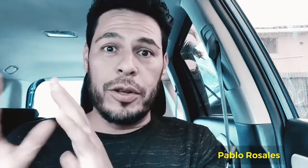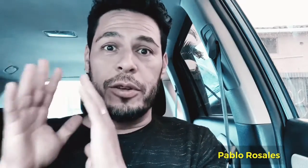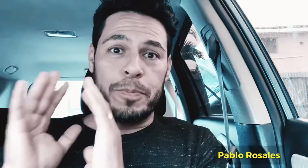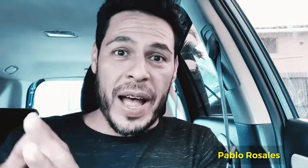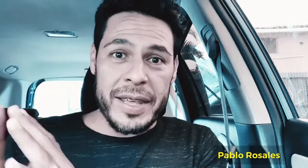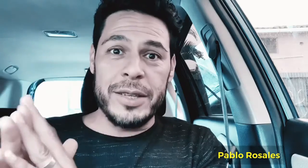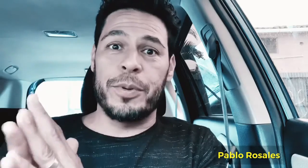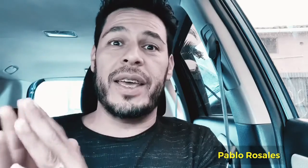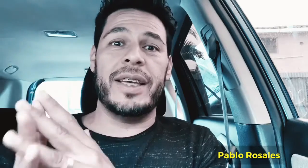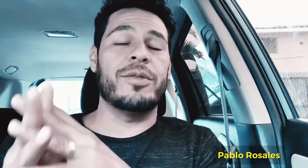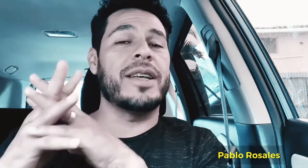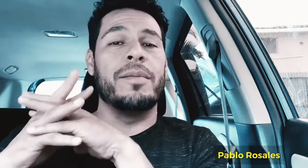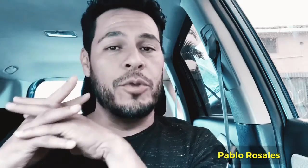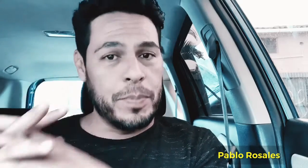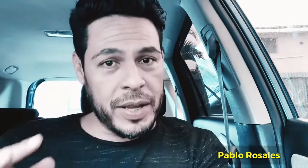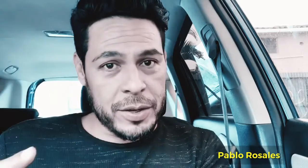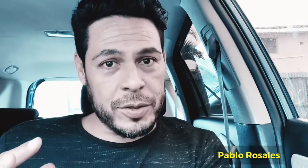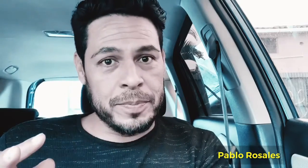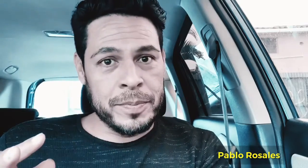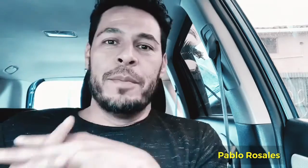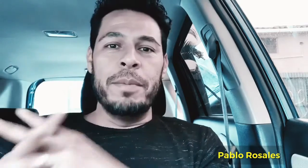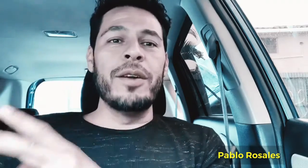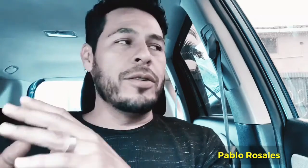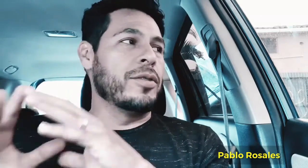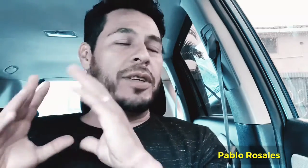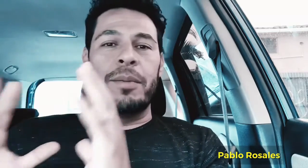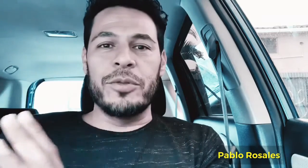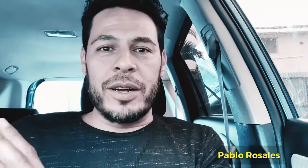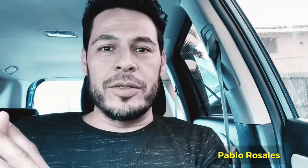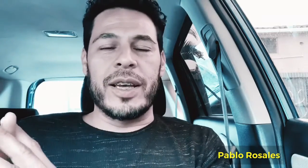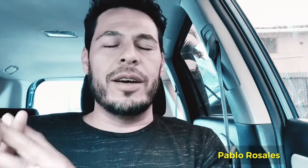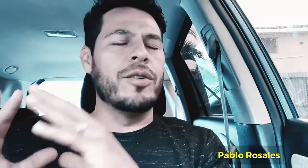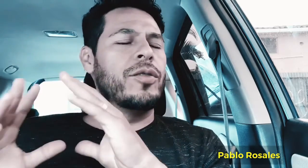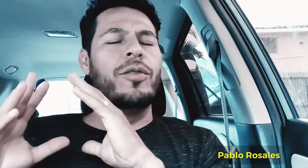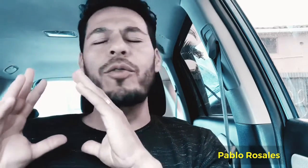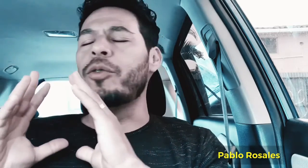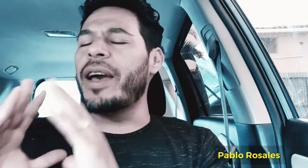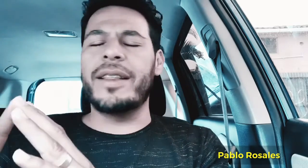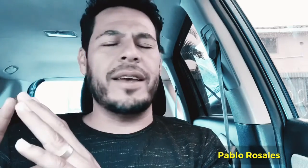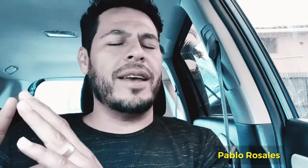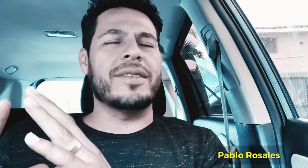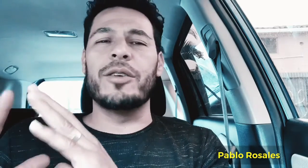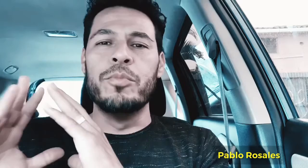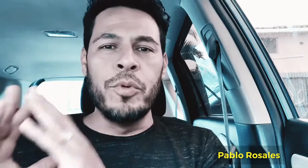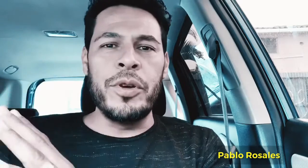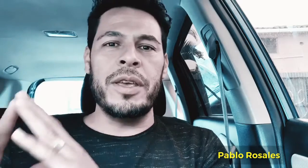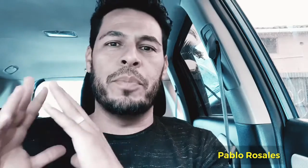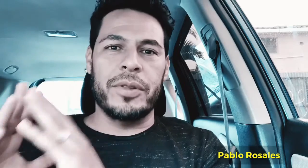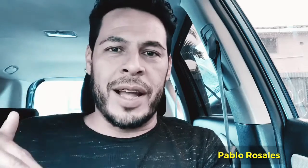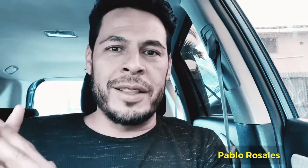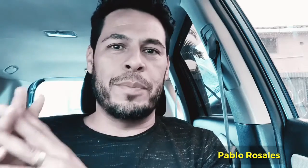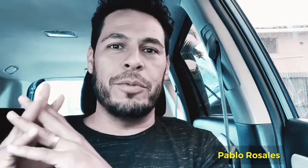con todos los padres porque esto está muy peligroso. Primero, consideremos una cosa. Un juguete es algo